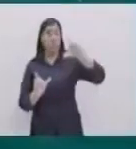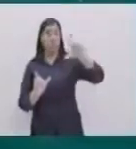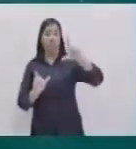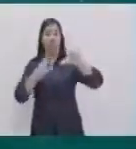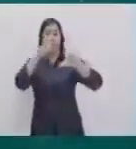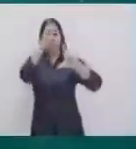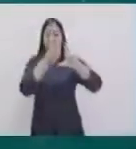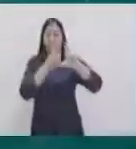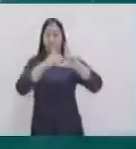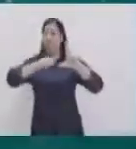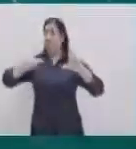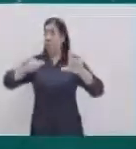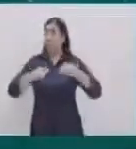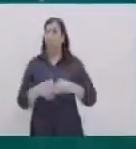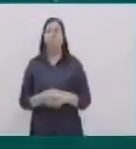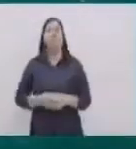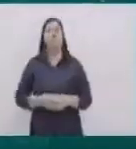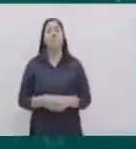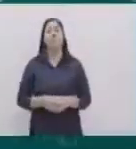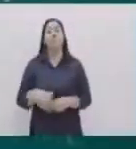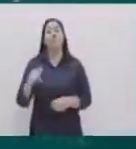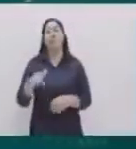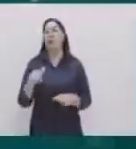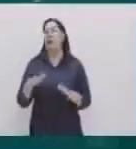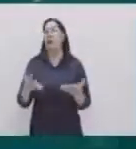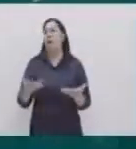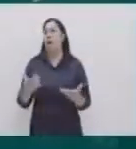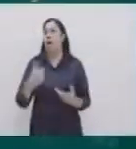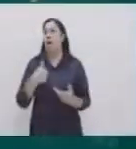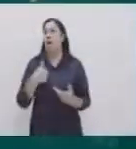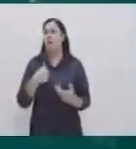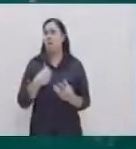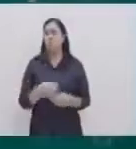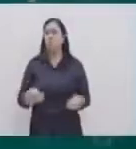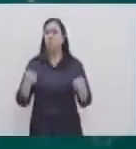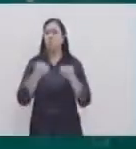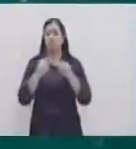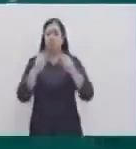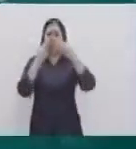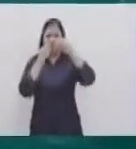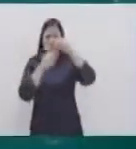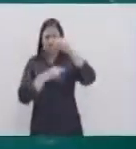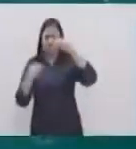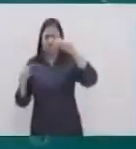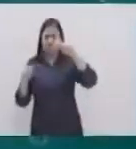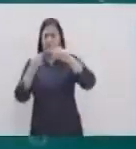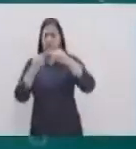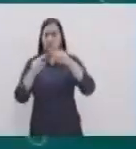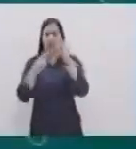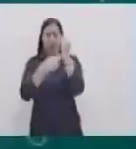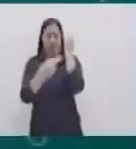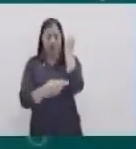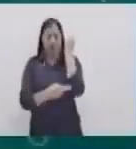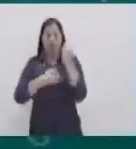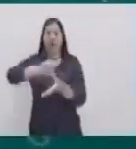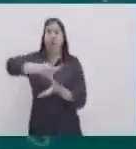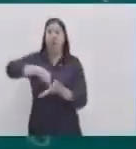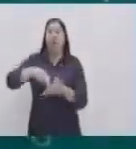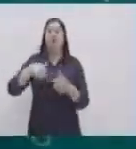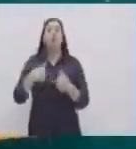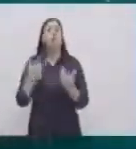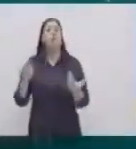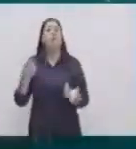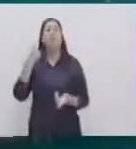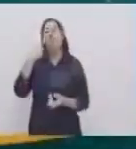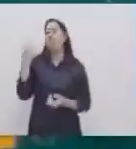marcar el arco. Muy bien, ahora me voy a seguir apoyando del compás y de la regla. Lo que voy a hacer es